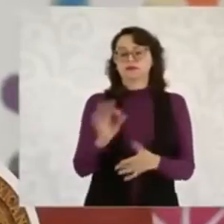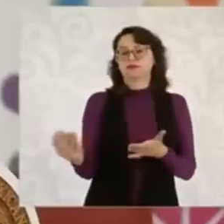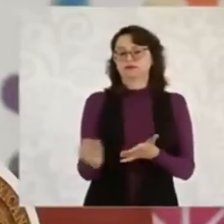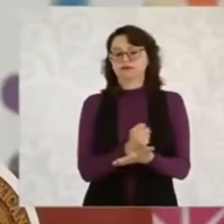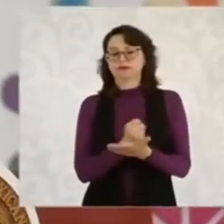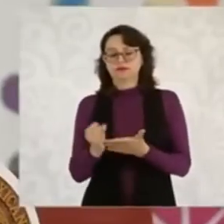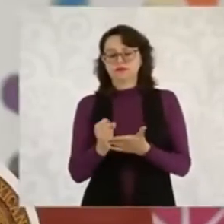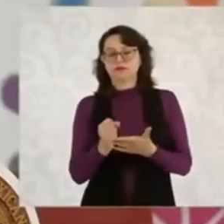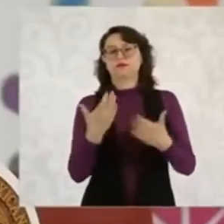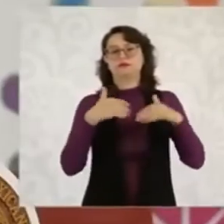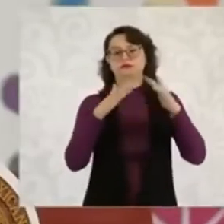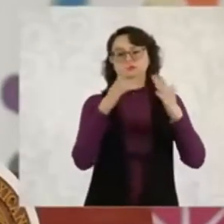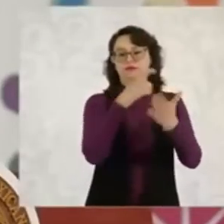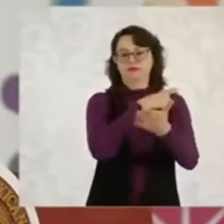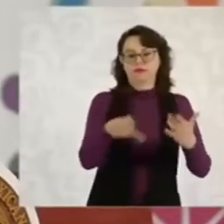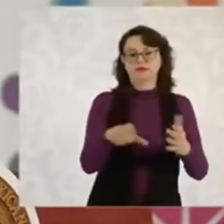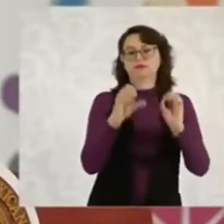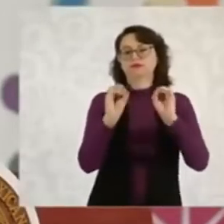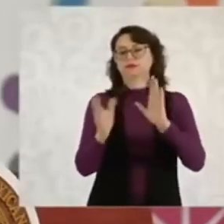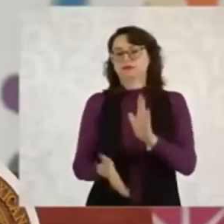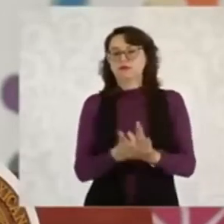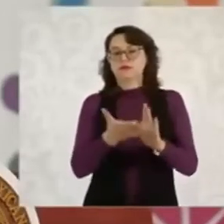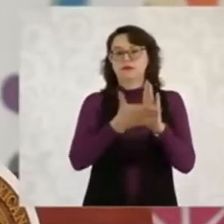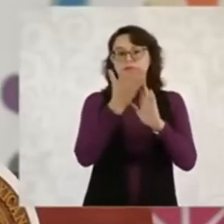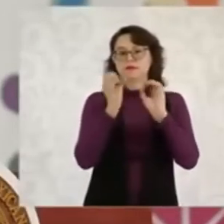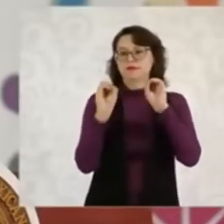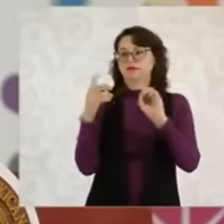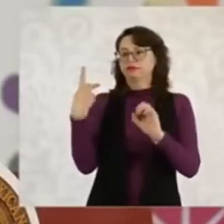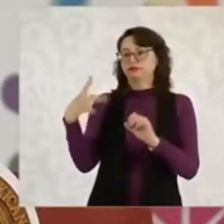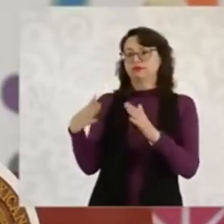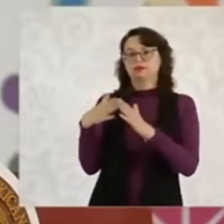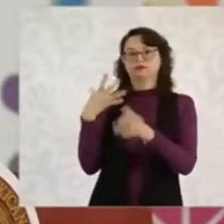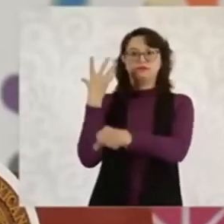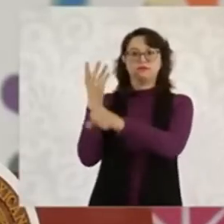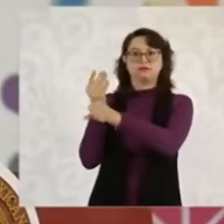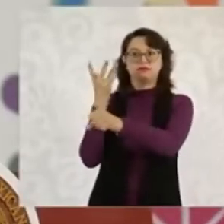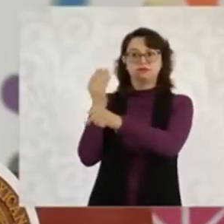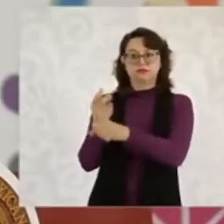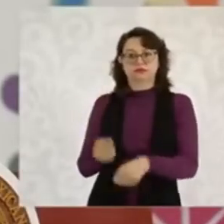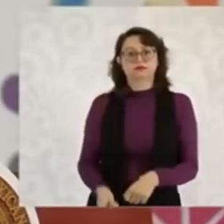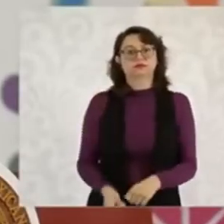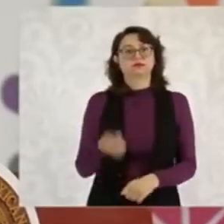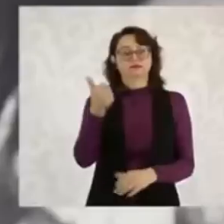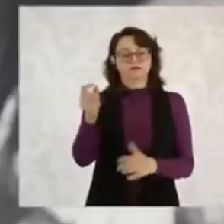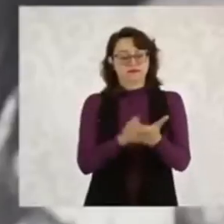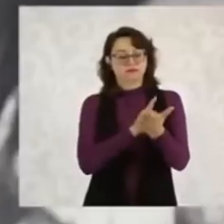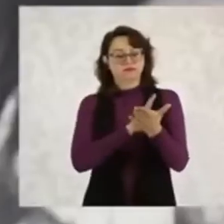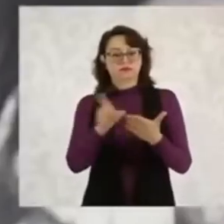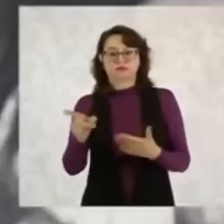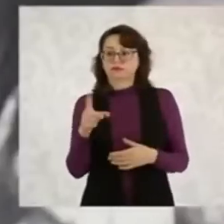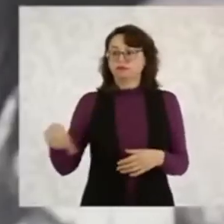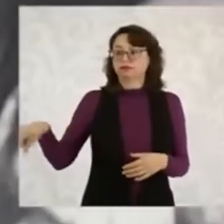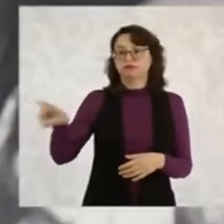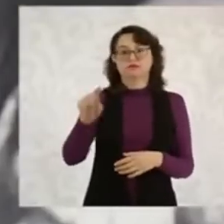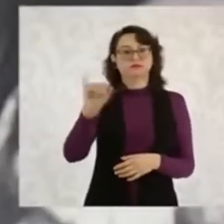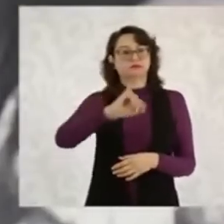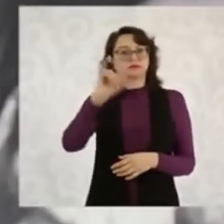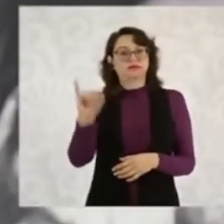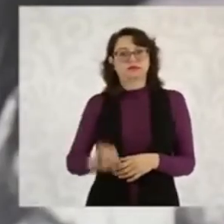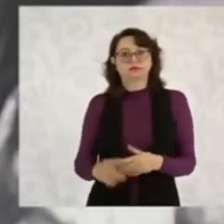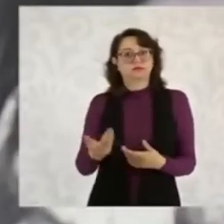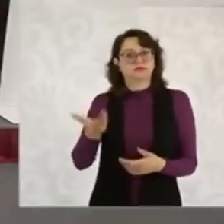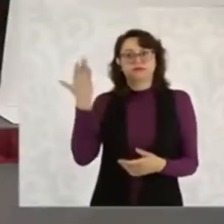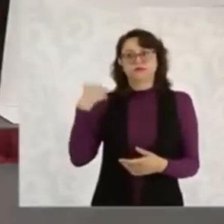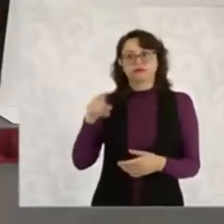compra, construcción o mejora de casa. Esto pues es un derecho que por primera vez se extiende a miles de personas repartidoras